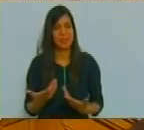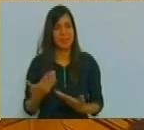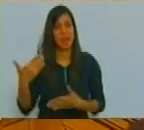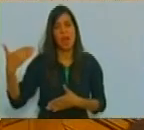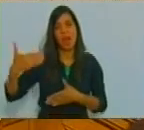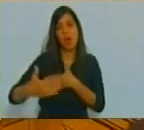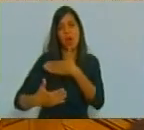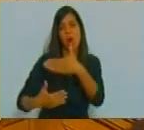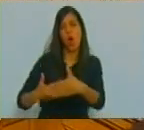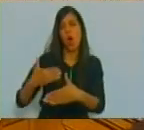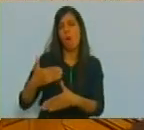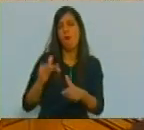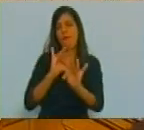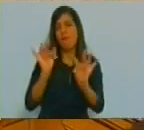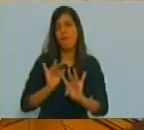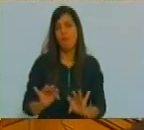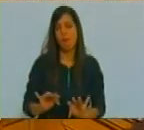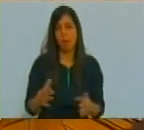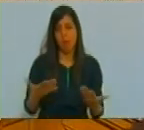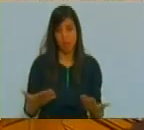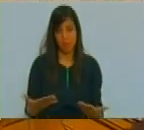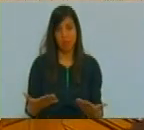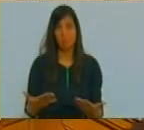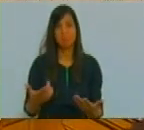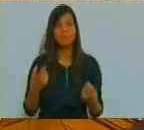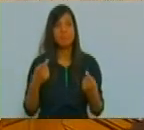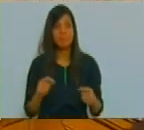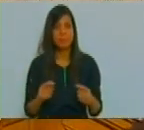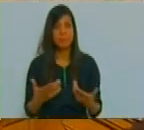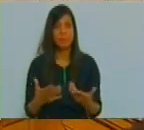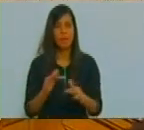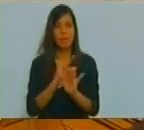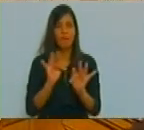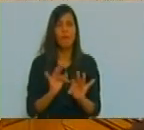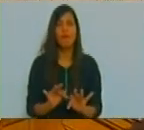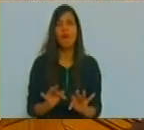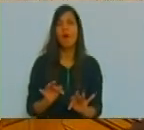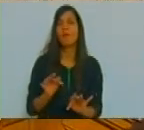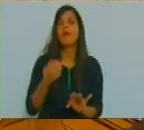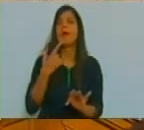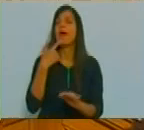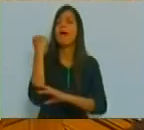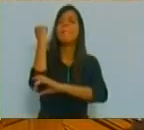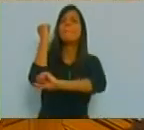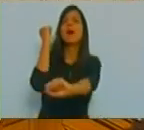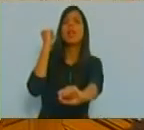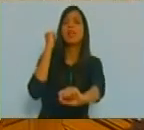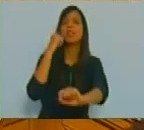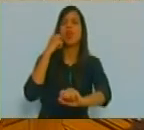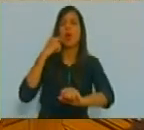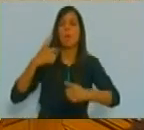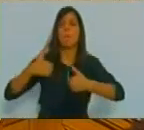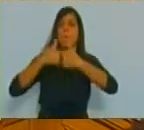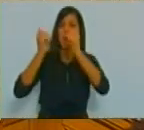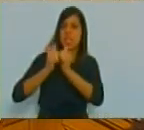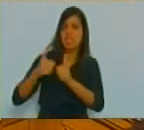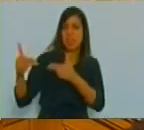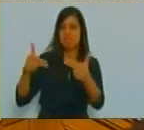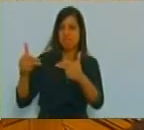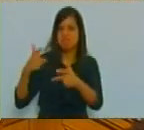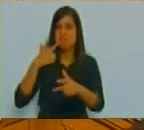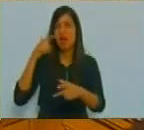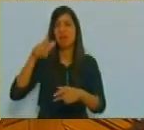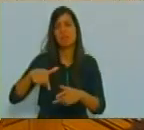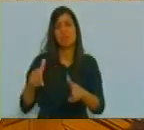condiciones inducen mecanismos describí lidad criminalidad y de violencia para decir